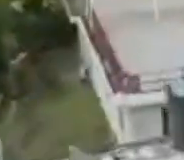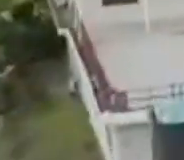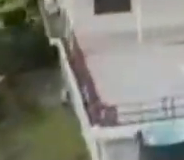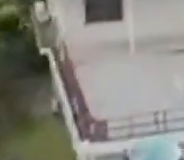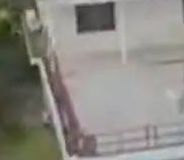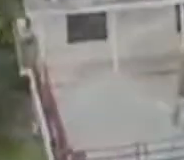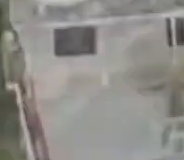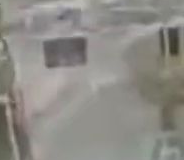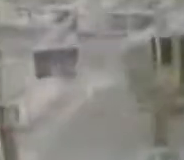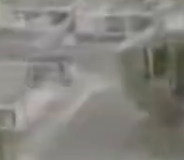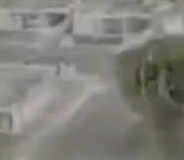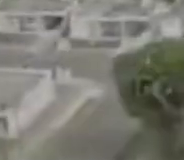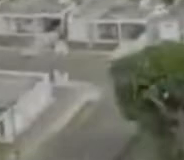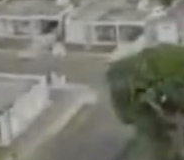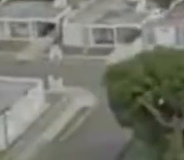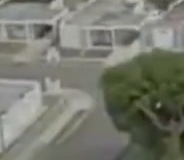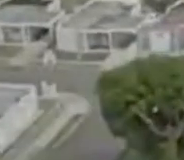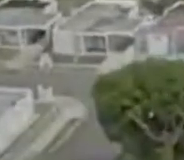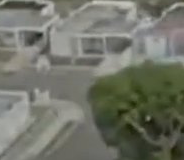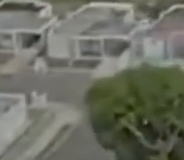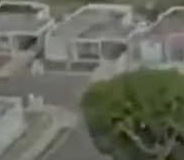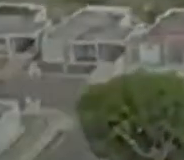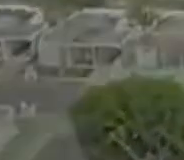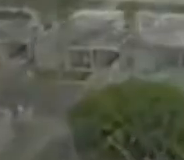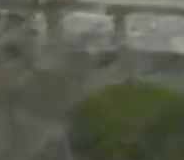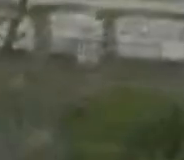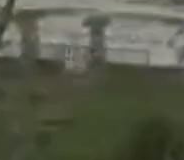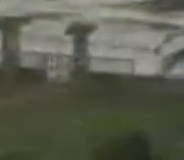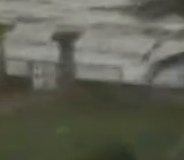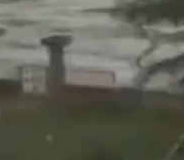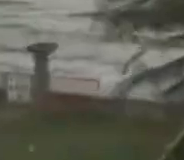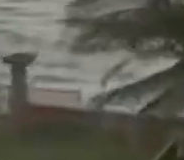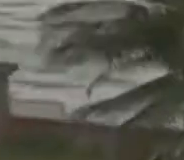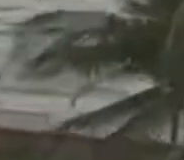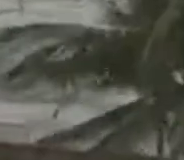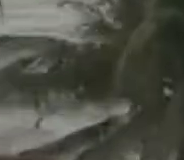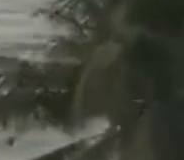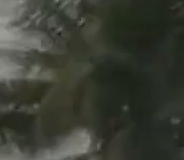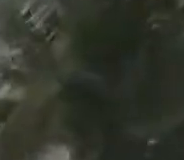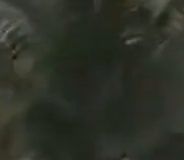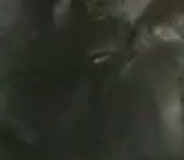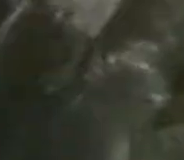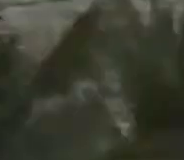Nuestro trabajo nunca se detuvo porque contamos con el apoyo de estos profesionales.